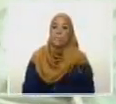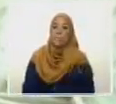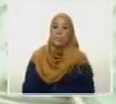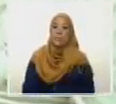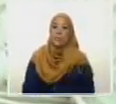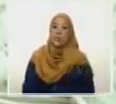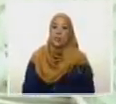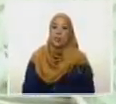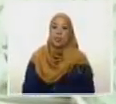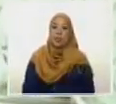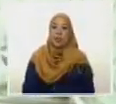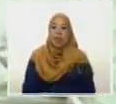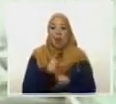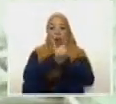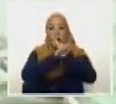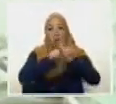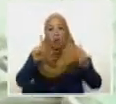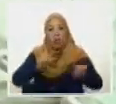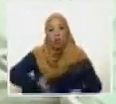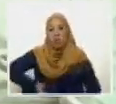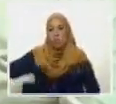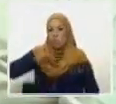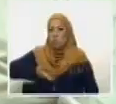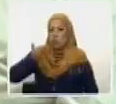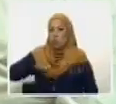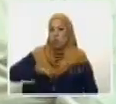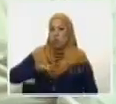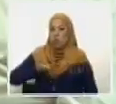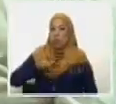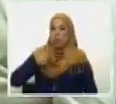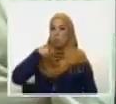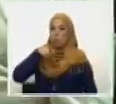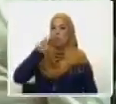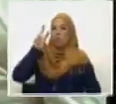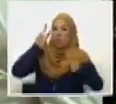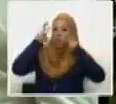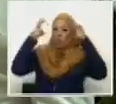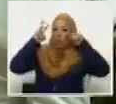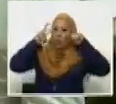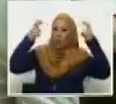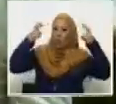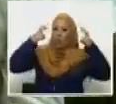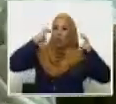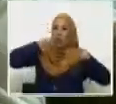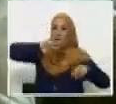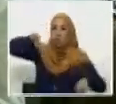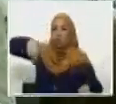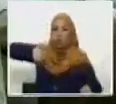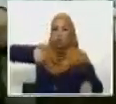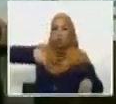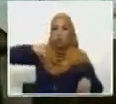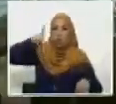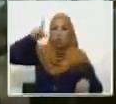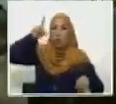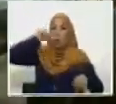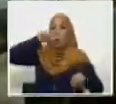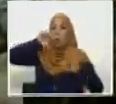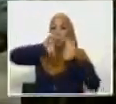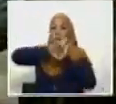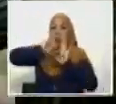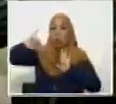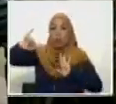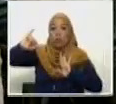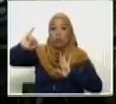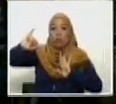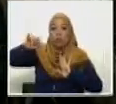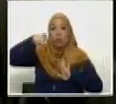Pero es importante, sobre todas las cosas, que nosotros, compatriotas, colegas